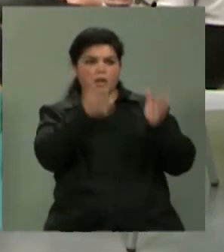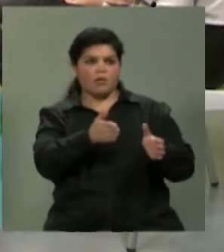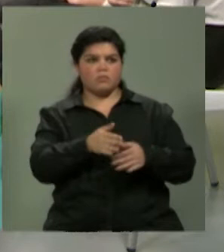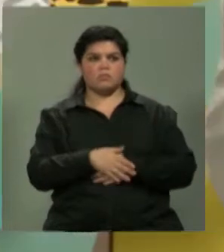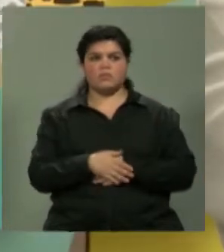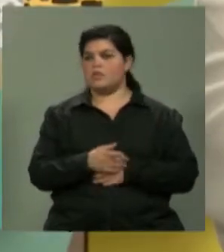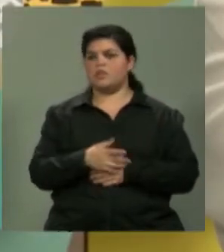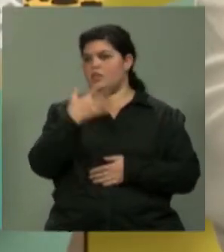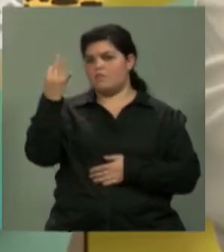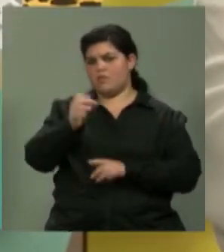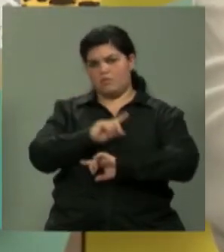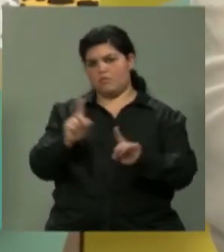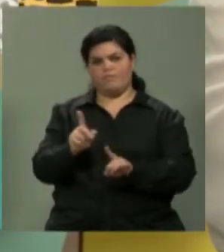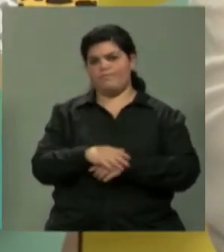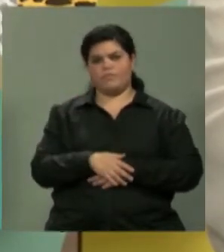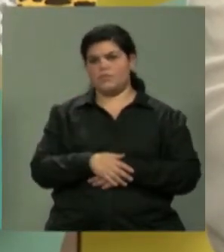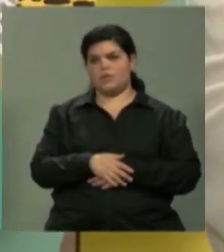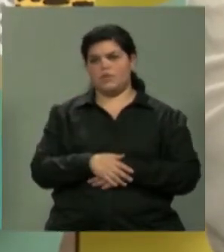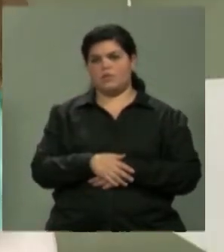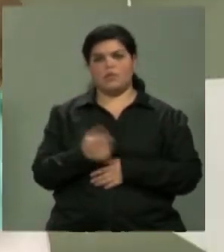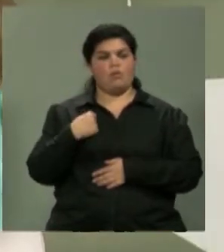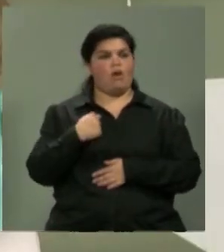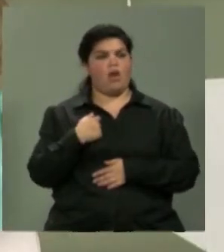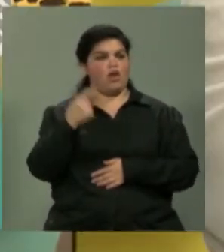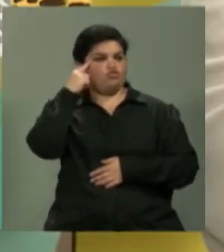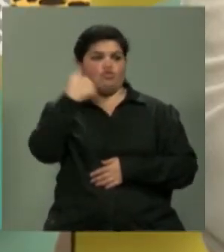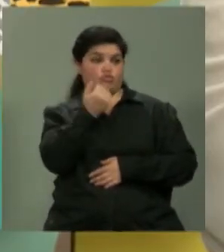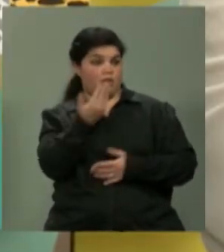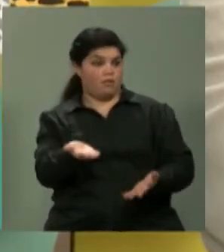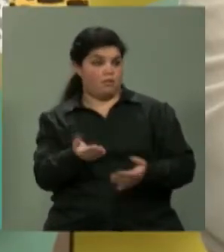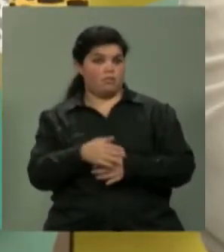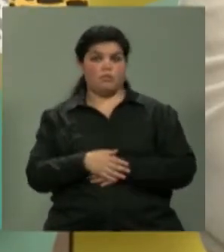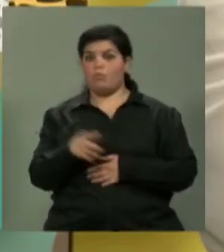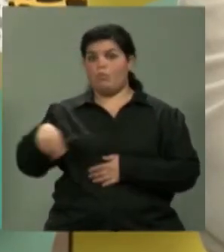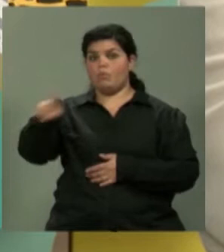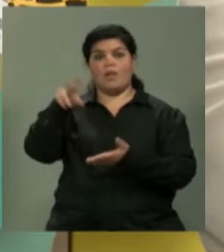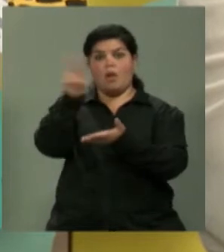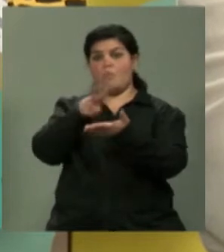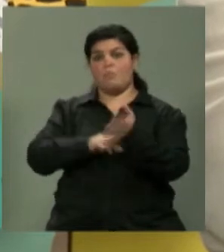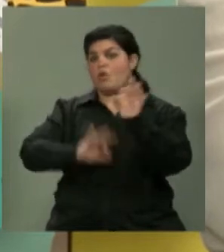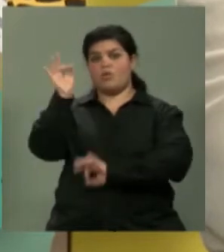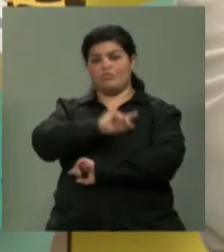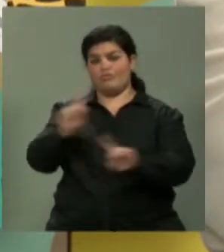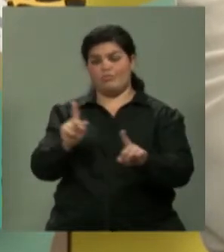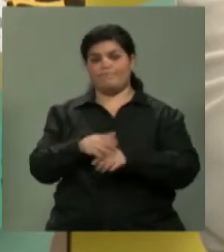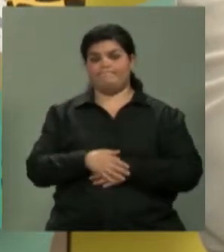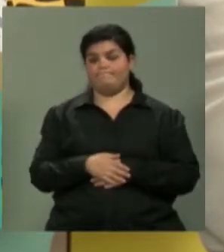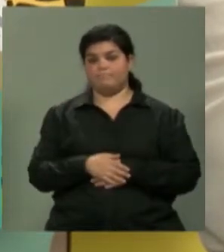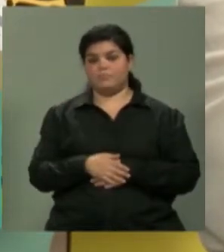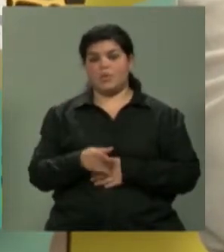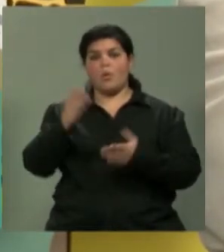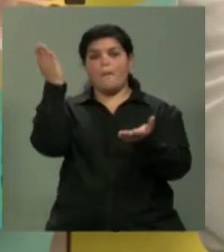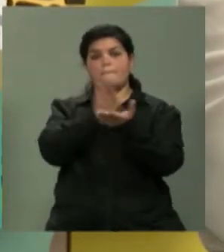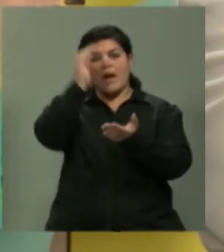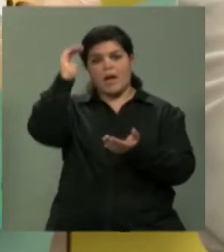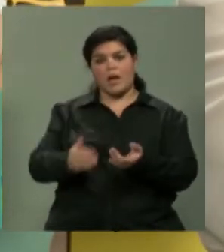La verdad es que no es así. Es un régimen Soy una penal. ignorante, disculpa. No sé, te pregunto si lo has leído o no. No han leído el proyecto. Evidentemente, no es solamente la baja de imputabilidad,